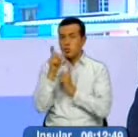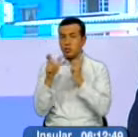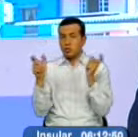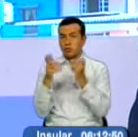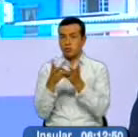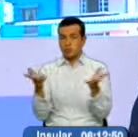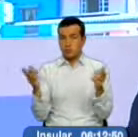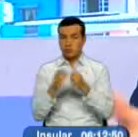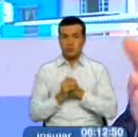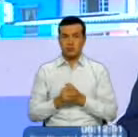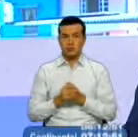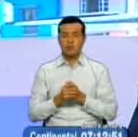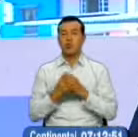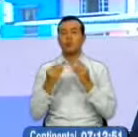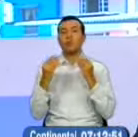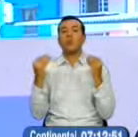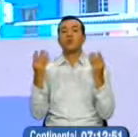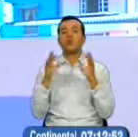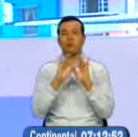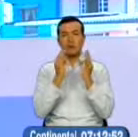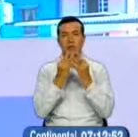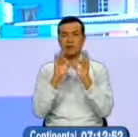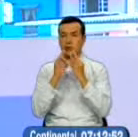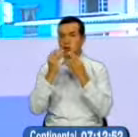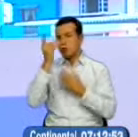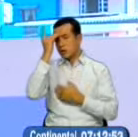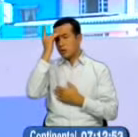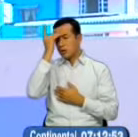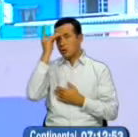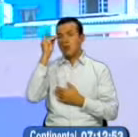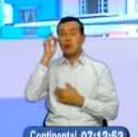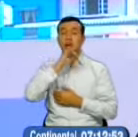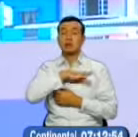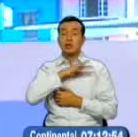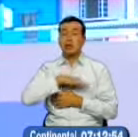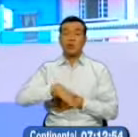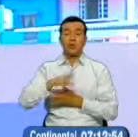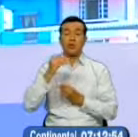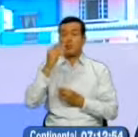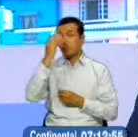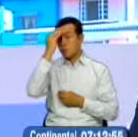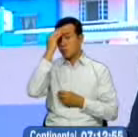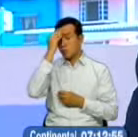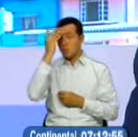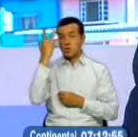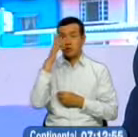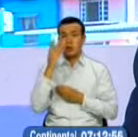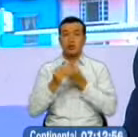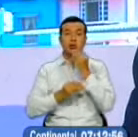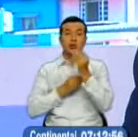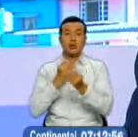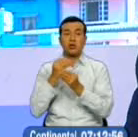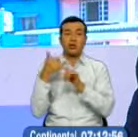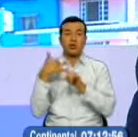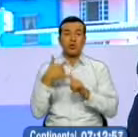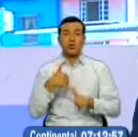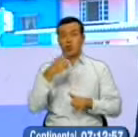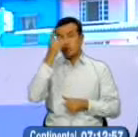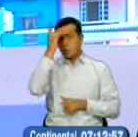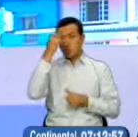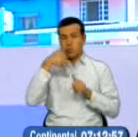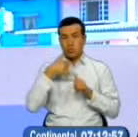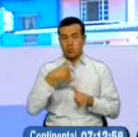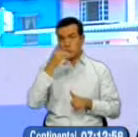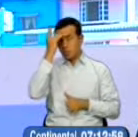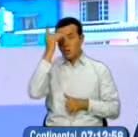finalmente es que haya un conjunto de familias endeudadas en el caso chileno. Tan es así que han formado una especie de club de deudores,